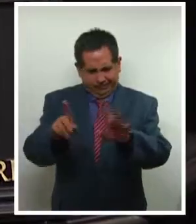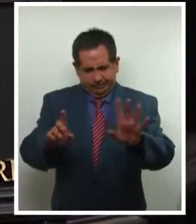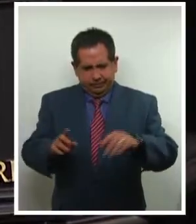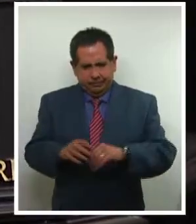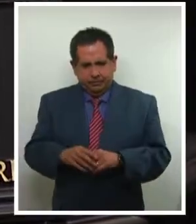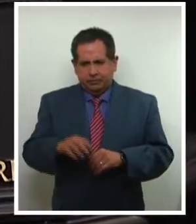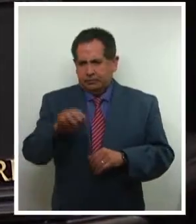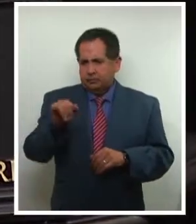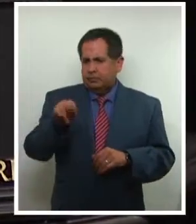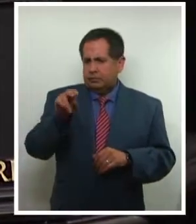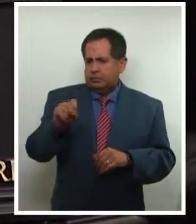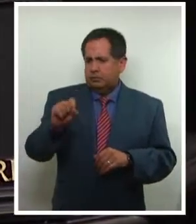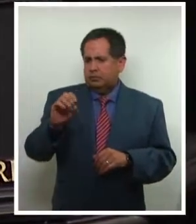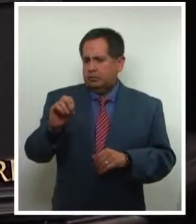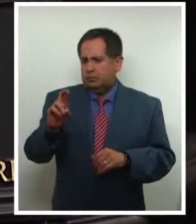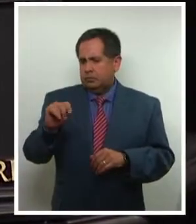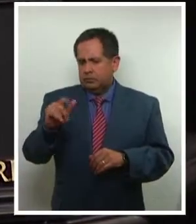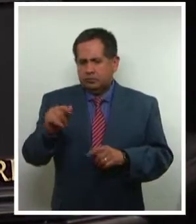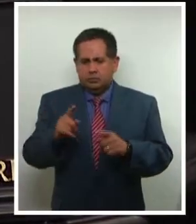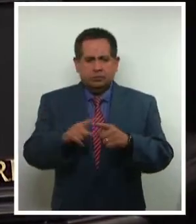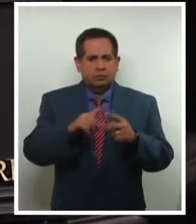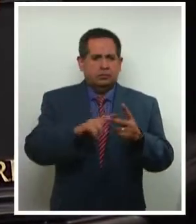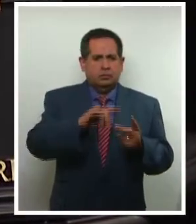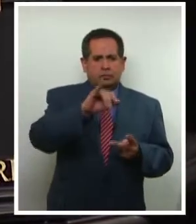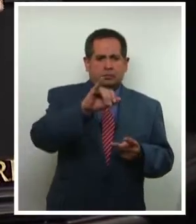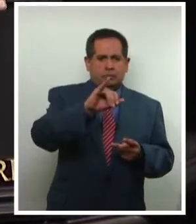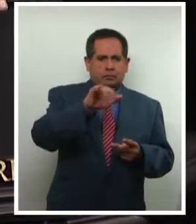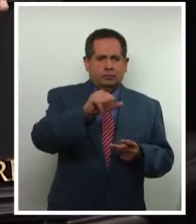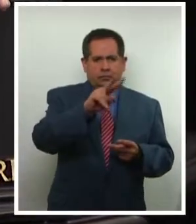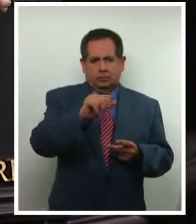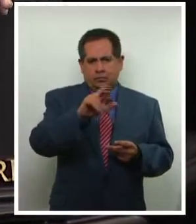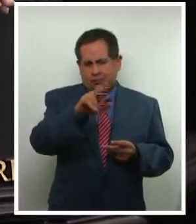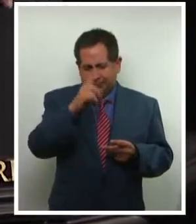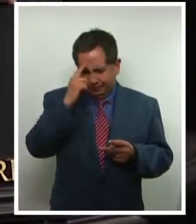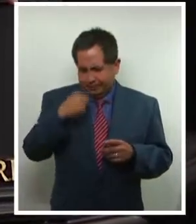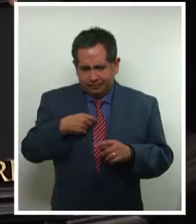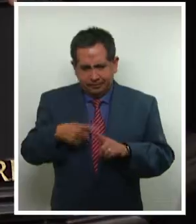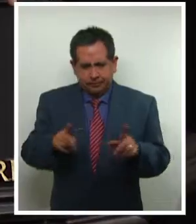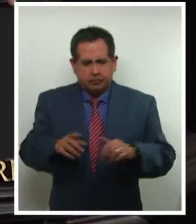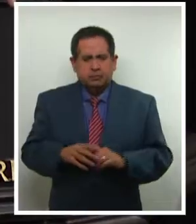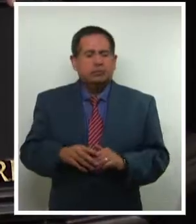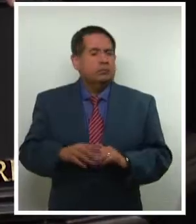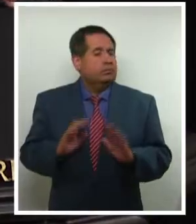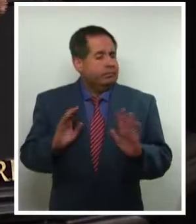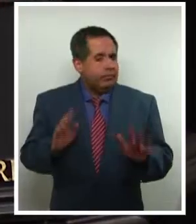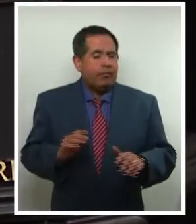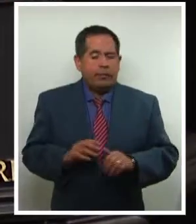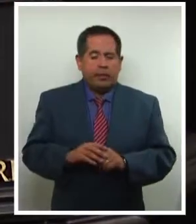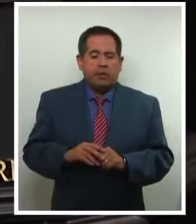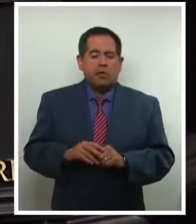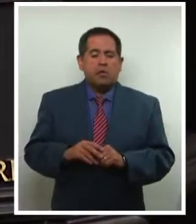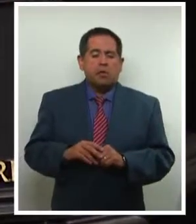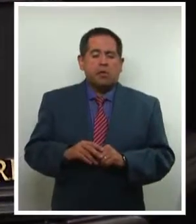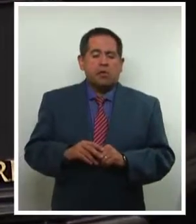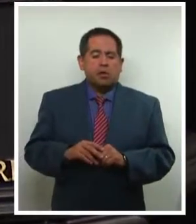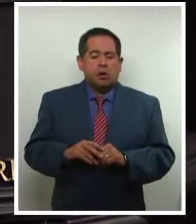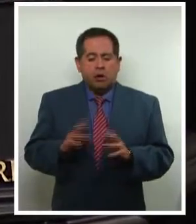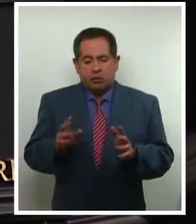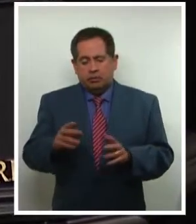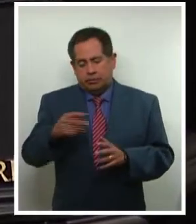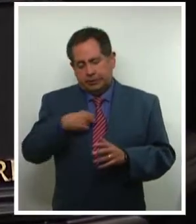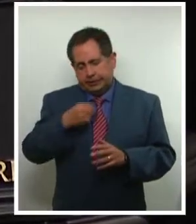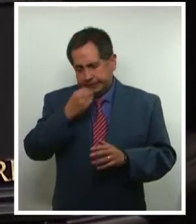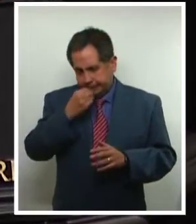de Jesús Ortega y de Javier Quijano. A pesar de que tuve